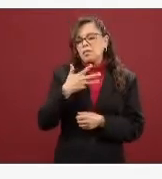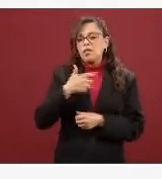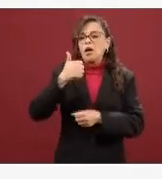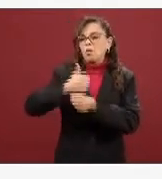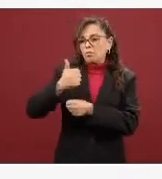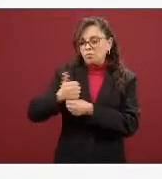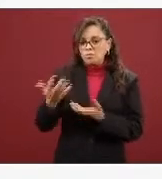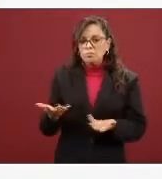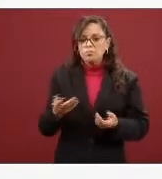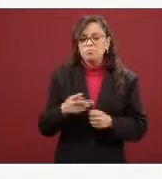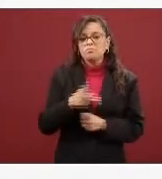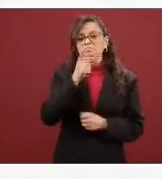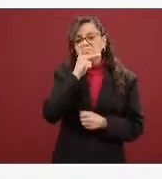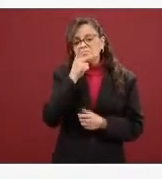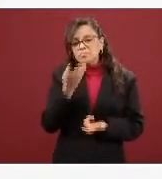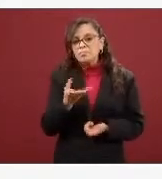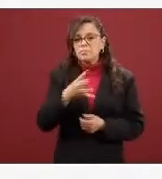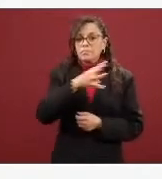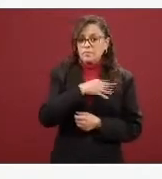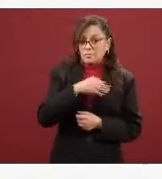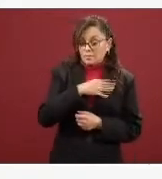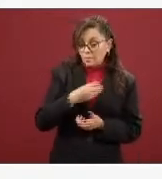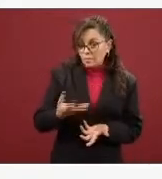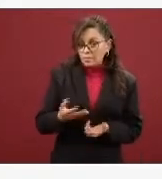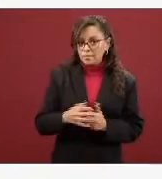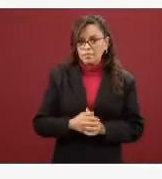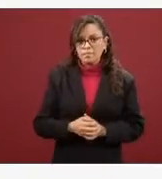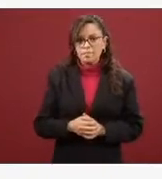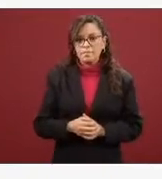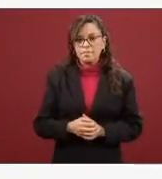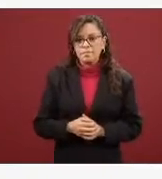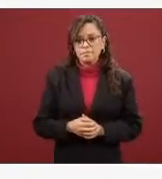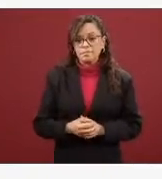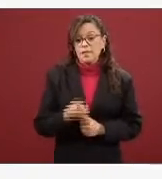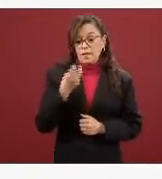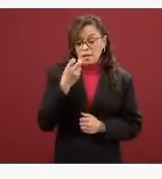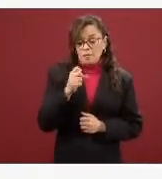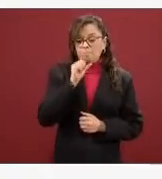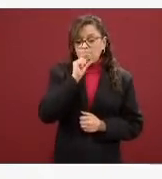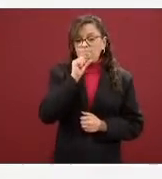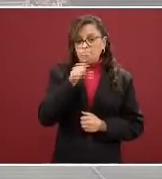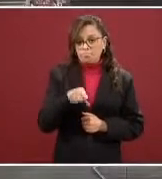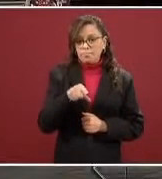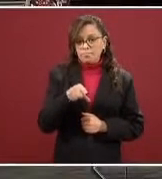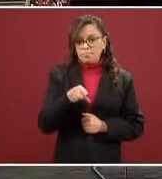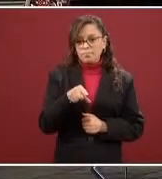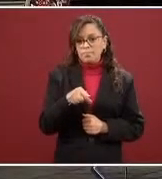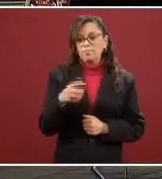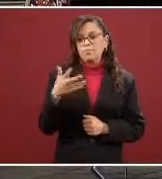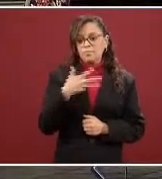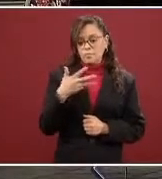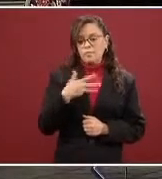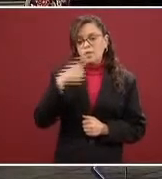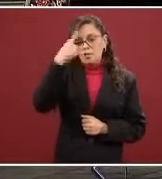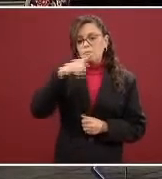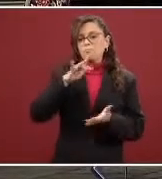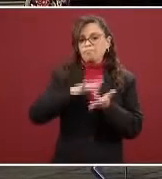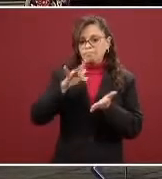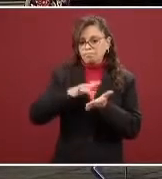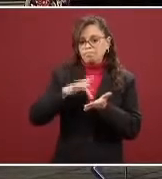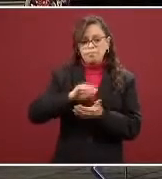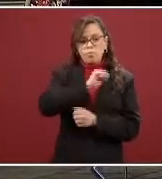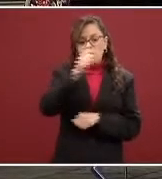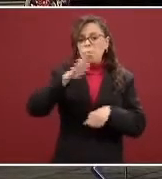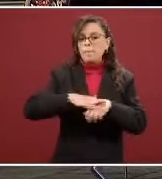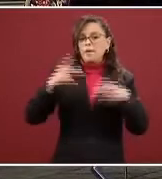padres, hijos, y la verdad es que haciendo también todas estas medidas estamos contribuyendo con un bien común. La siguiente,